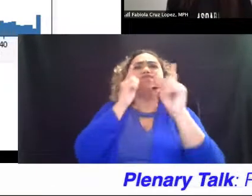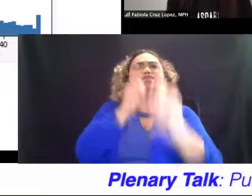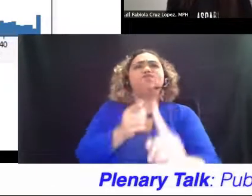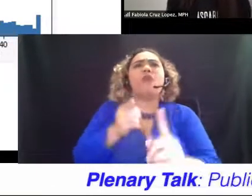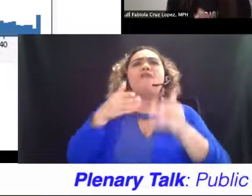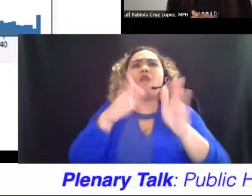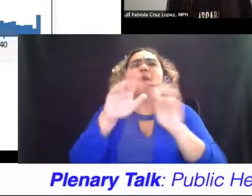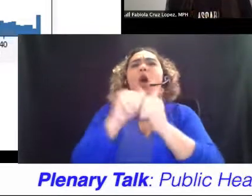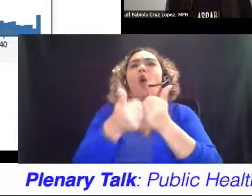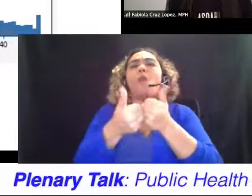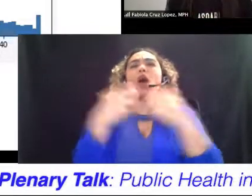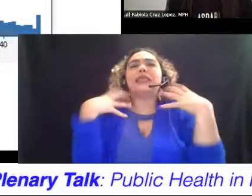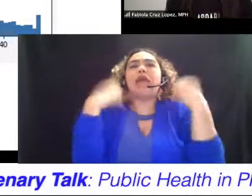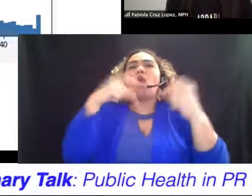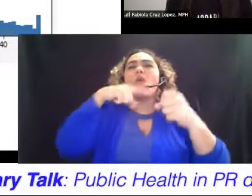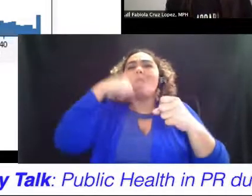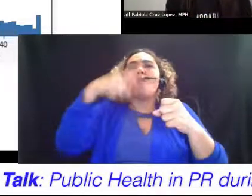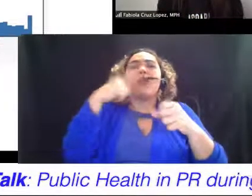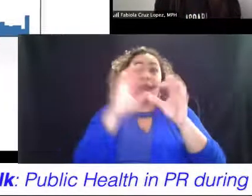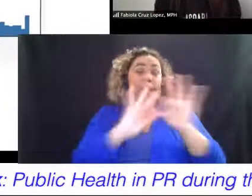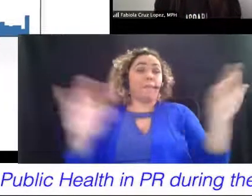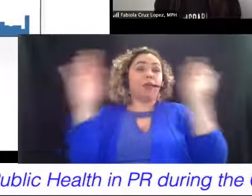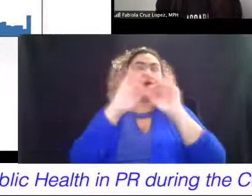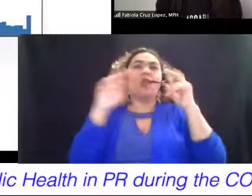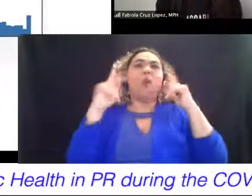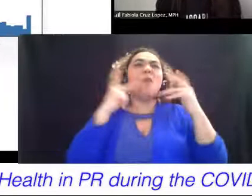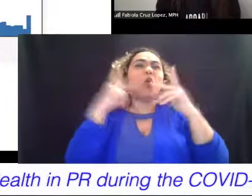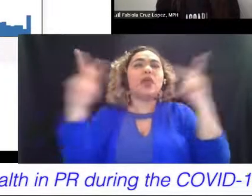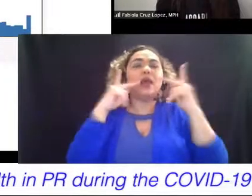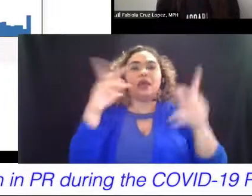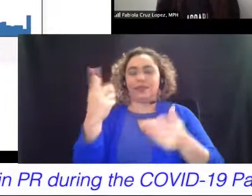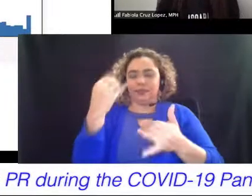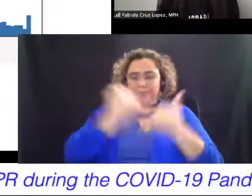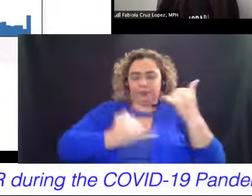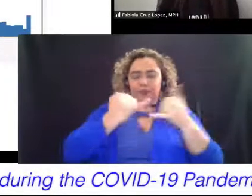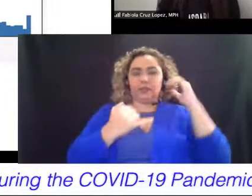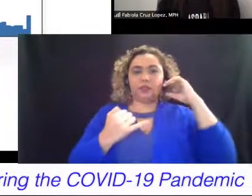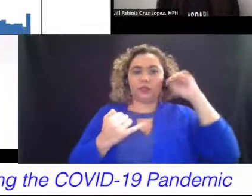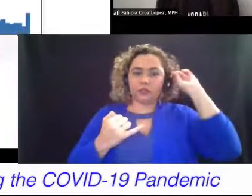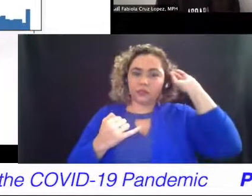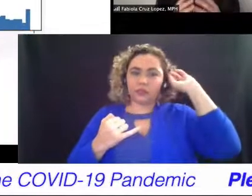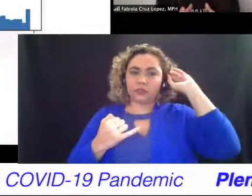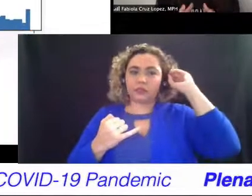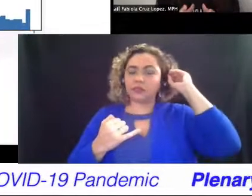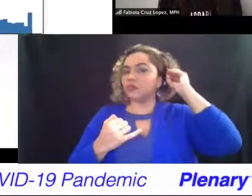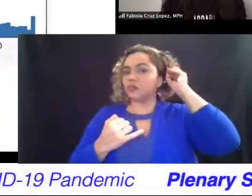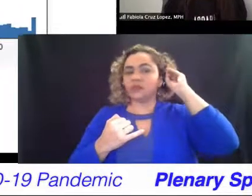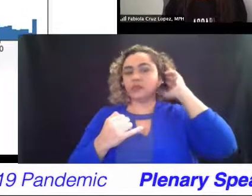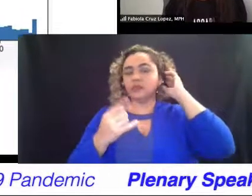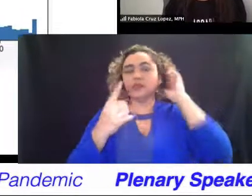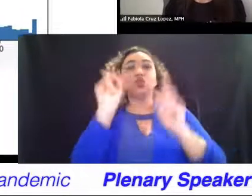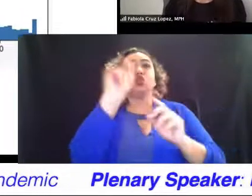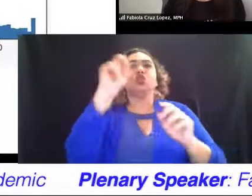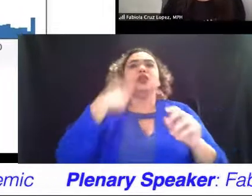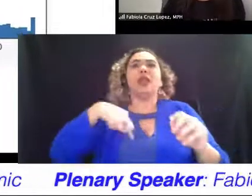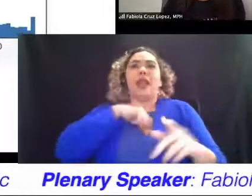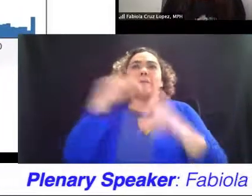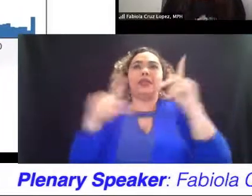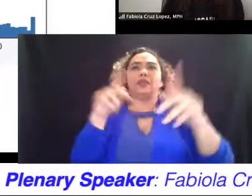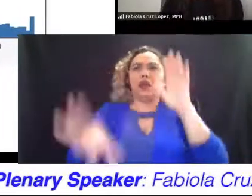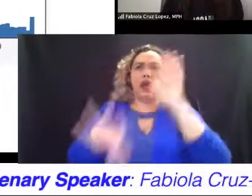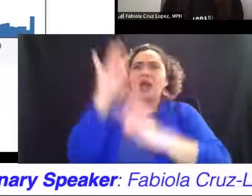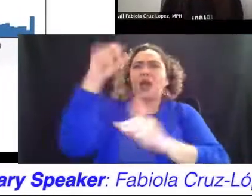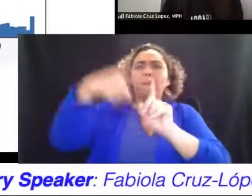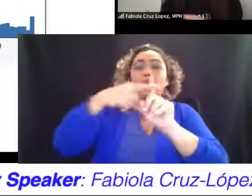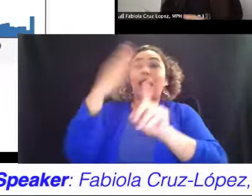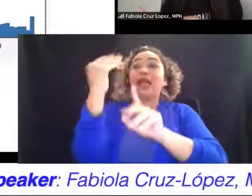Esto es bien importante enfatizarlo. Nosotros en este último informe incluimos dónde estuvieron nuestros casos positivos 14